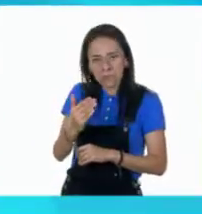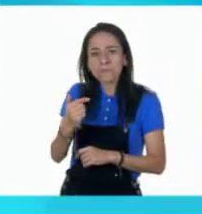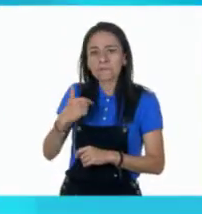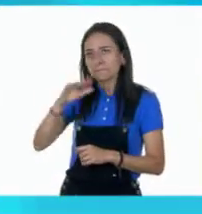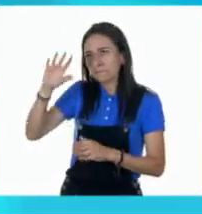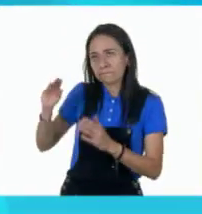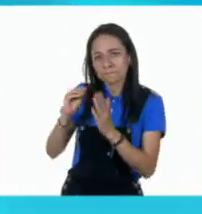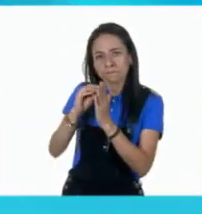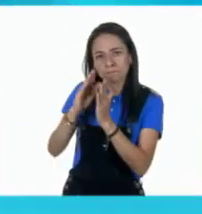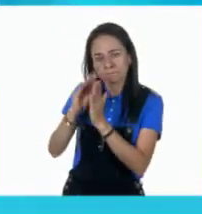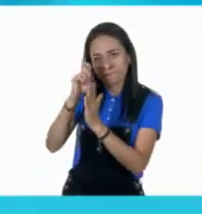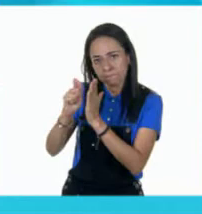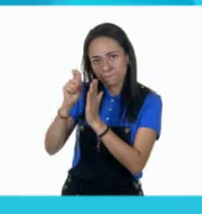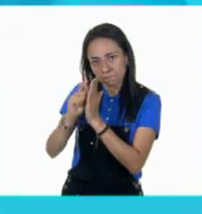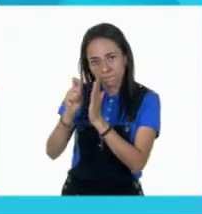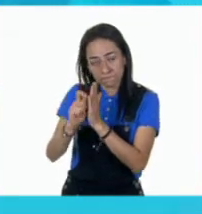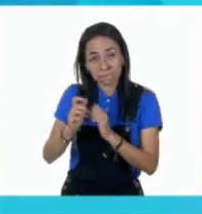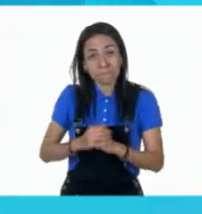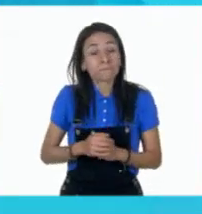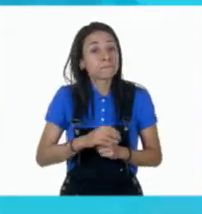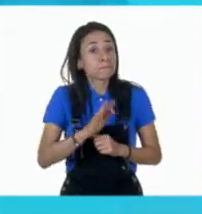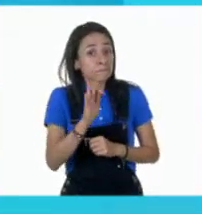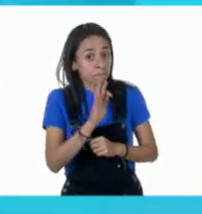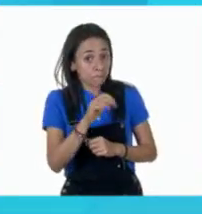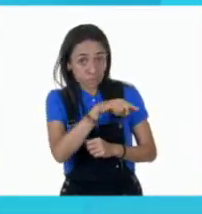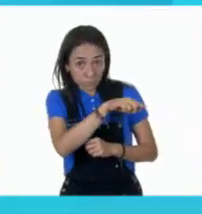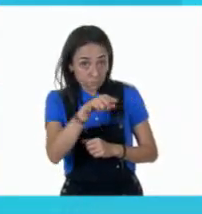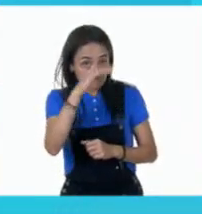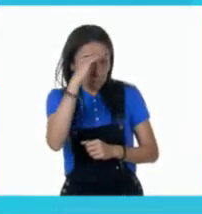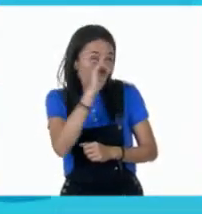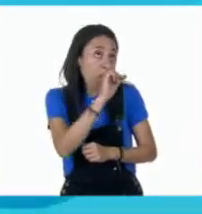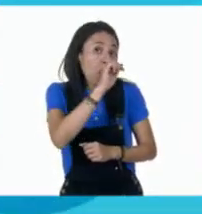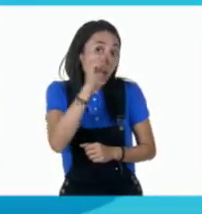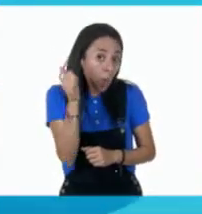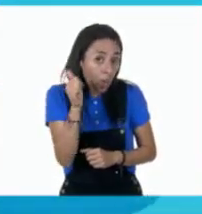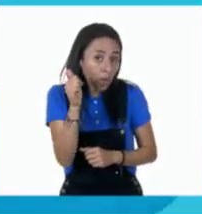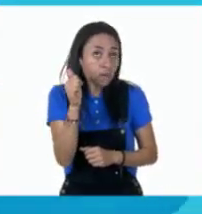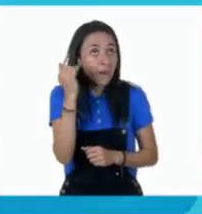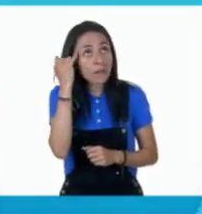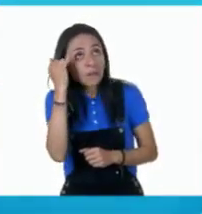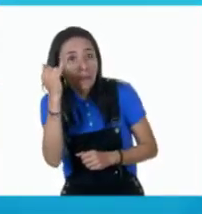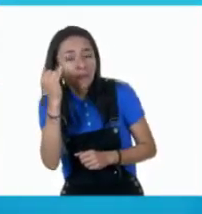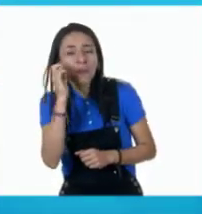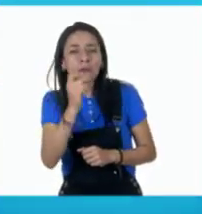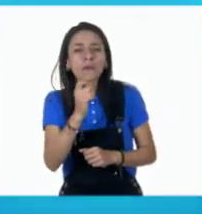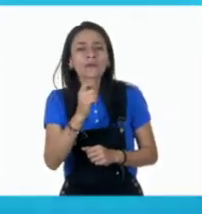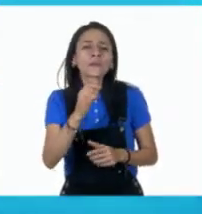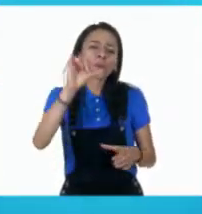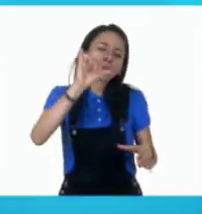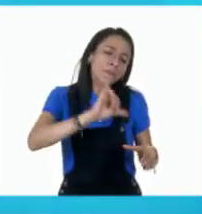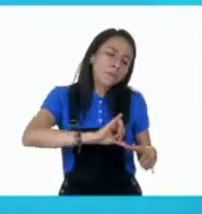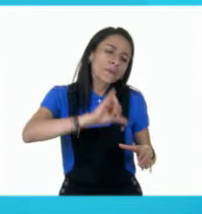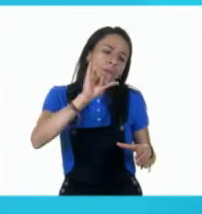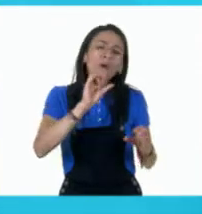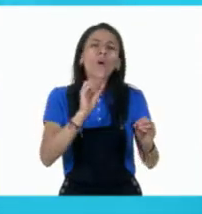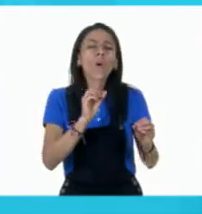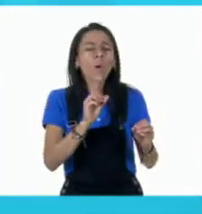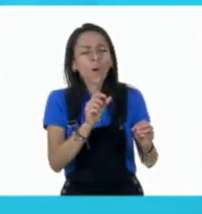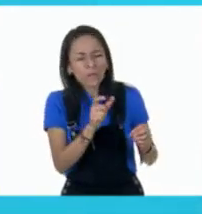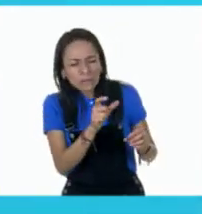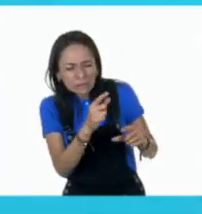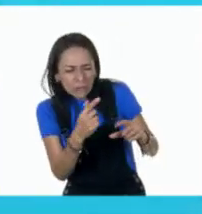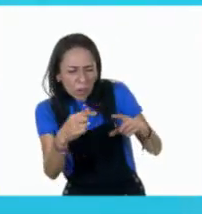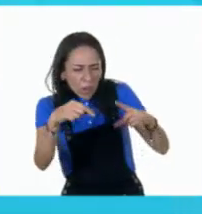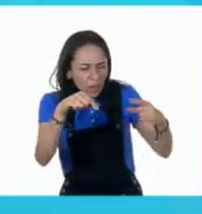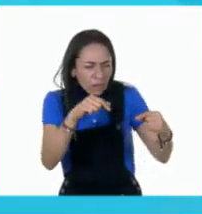Allá en casa, si tienen alguna otra idea, aparte de regar, a lo mejor quitar algunas hojitas cuando ya están secas,